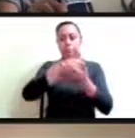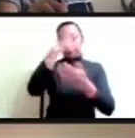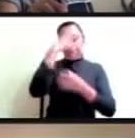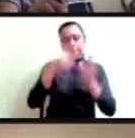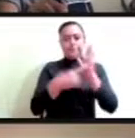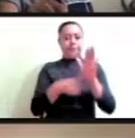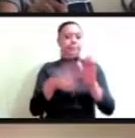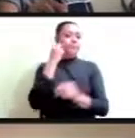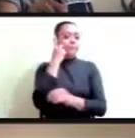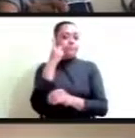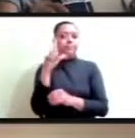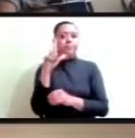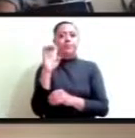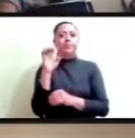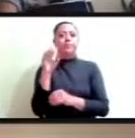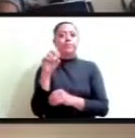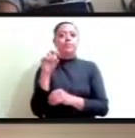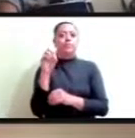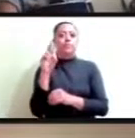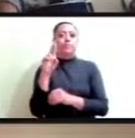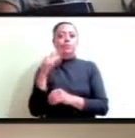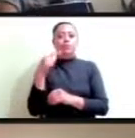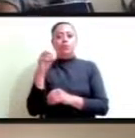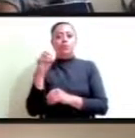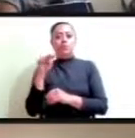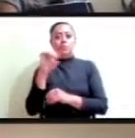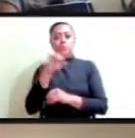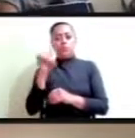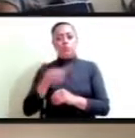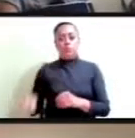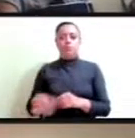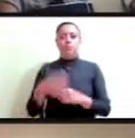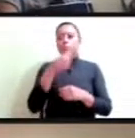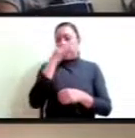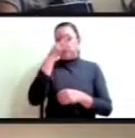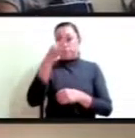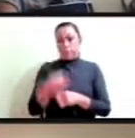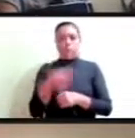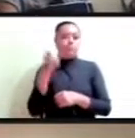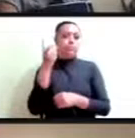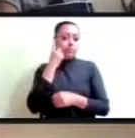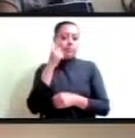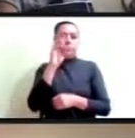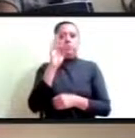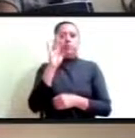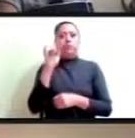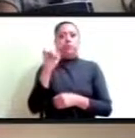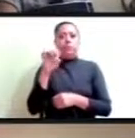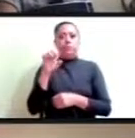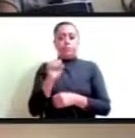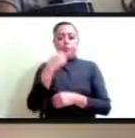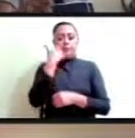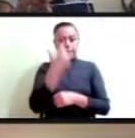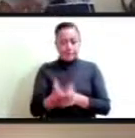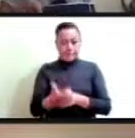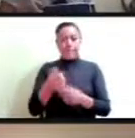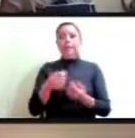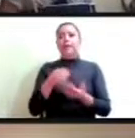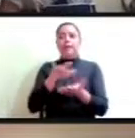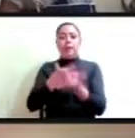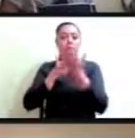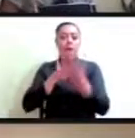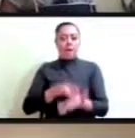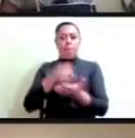Otegui. Se informa a la proponente que el diputado Ricardo Fuentes Gómez desea suscribir su iniciativa. ¿Acepta la suscripción, diputada Gómez Otegui?